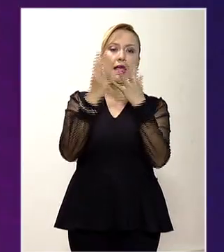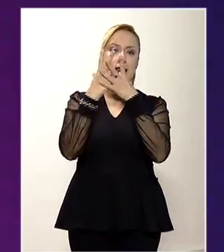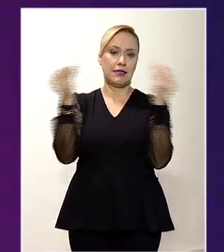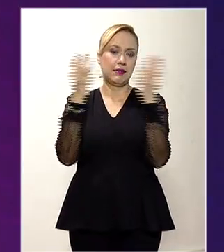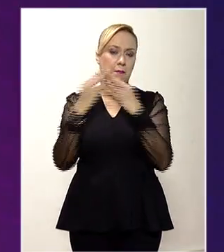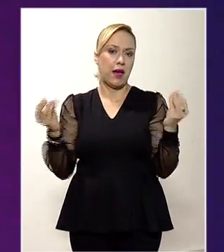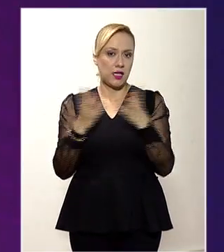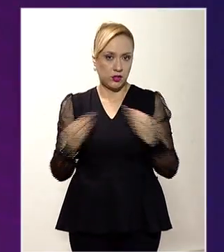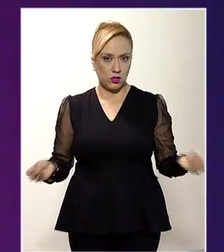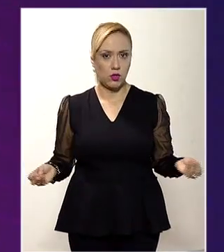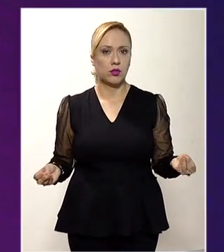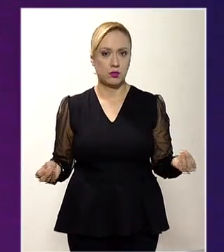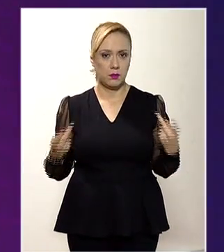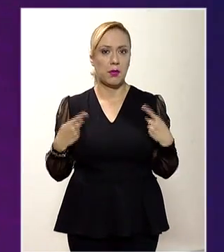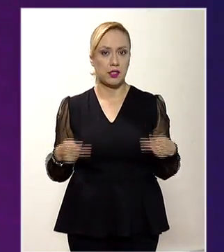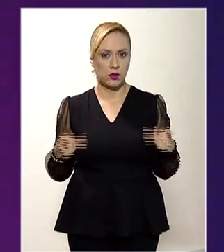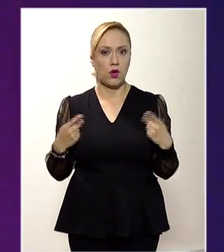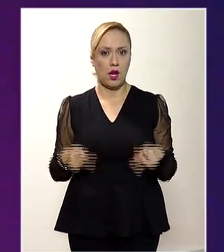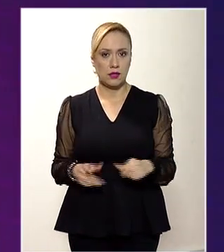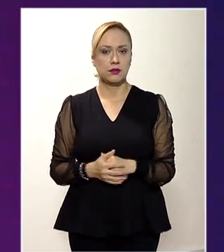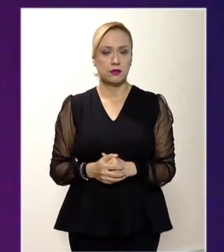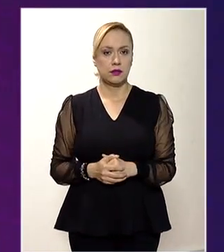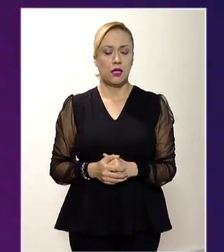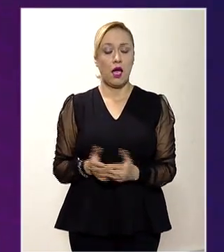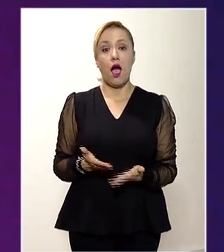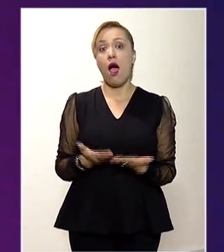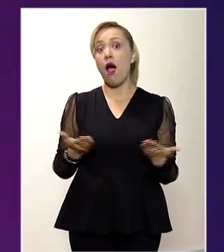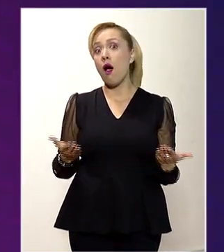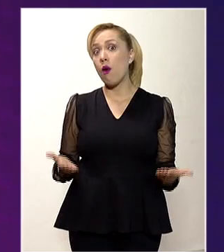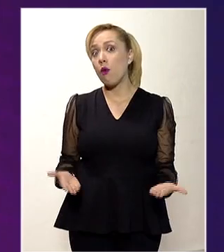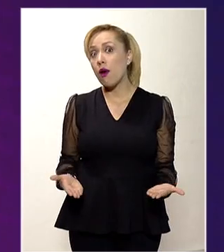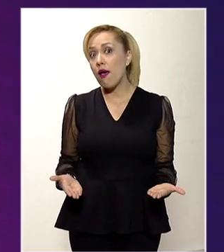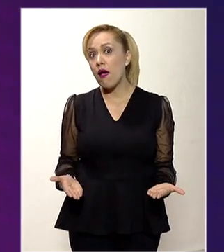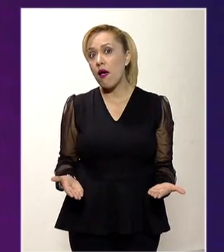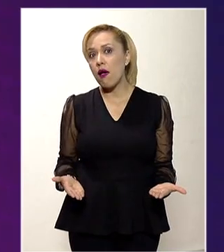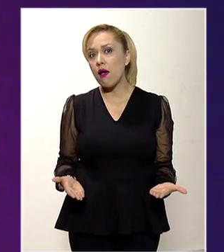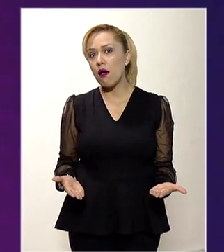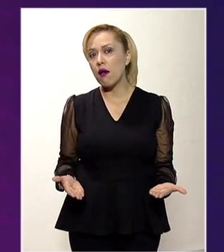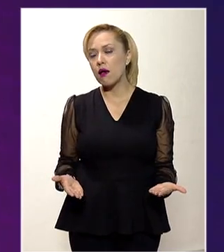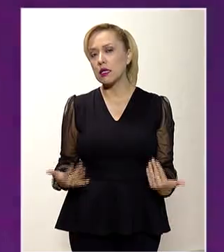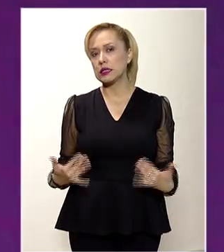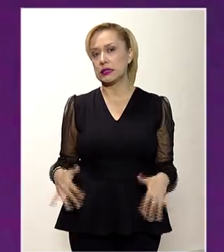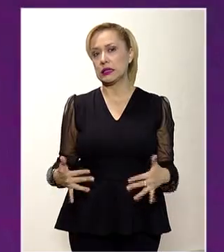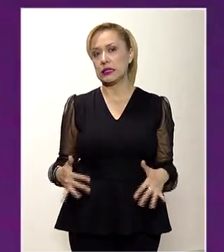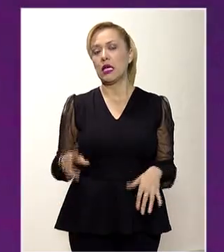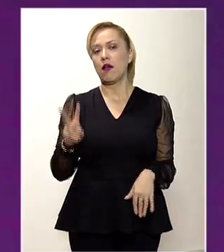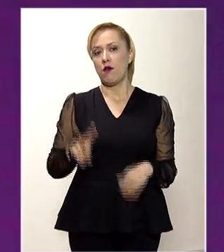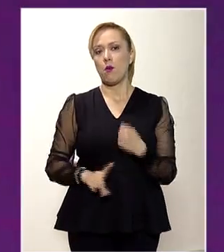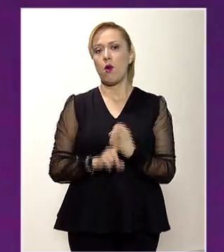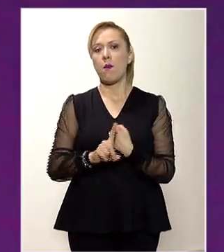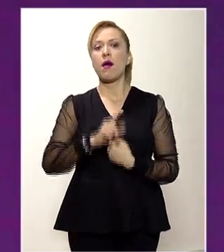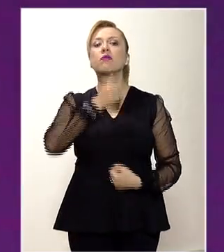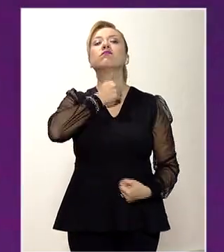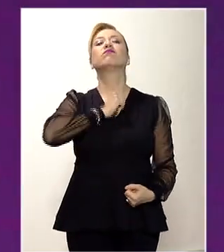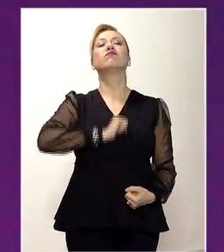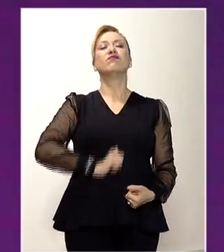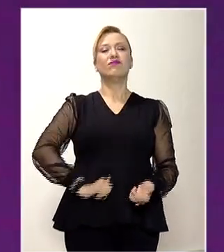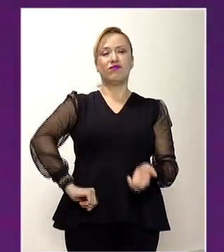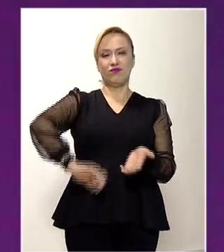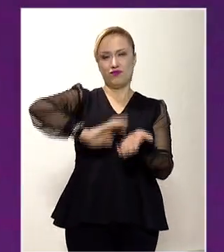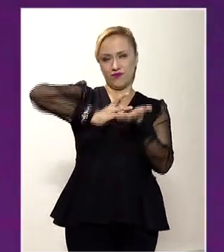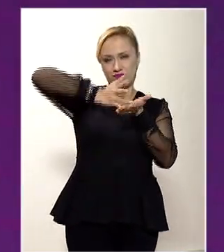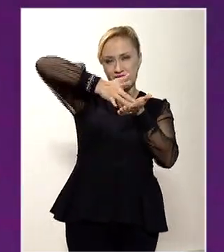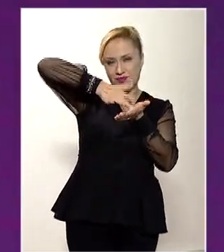desapariciones, a 40,000 personas desaparecidas. Ahora hay un reconocimiento de una crisis forense, de una crisis en materia